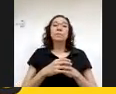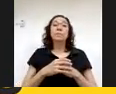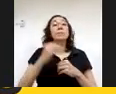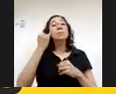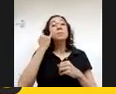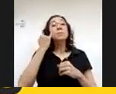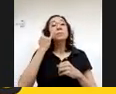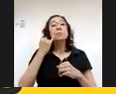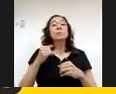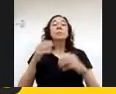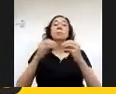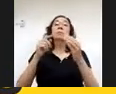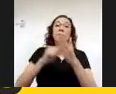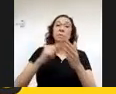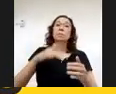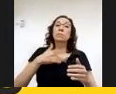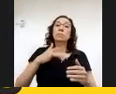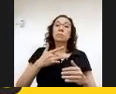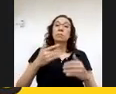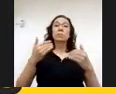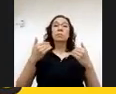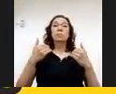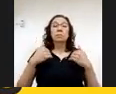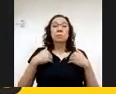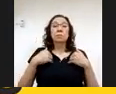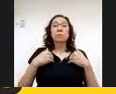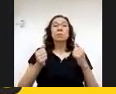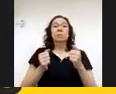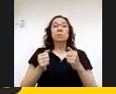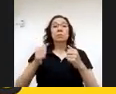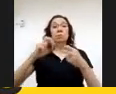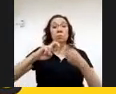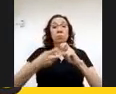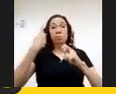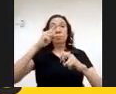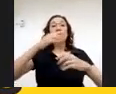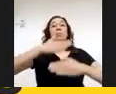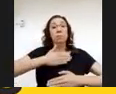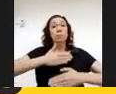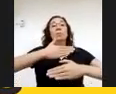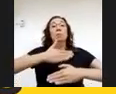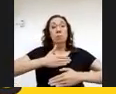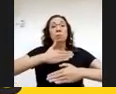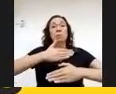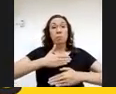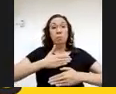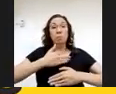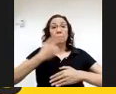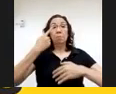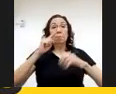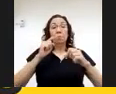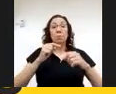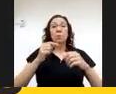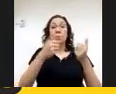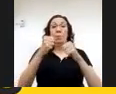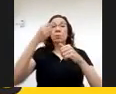Si además de estos síntomas se presentara una dificultad para respirar, para hacer llegar el aire